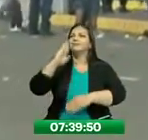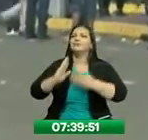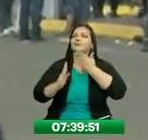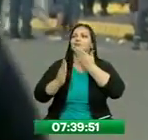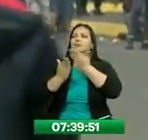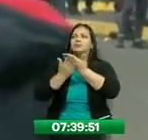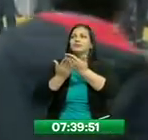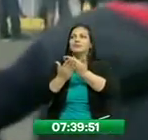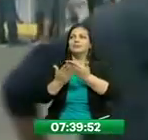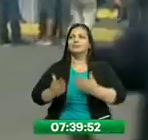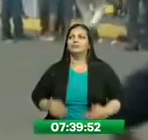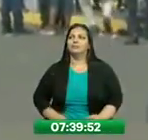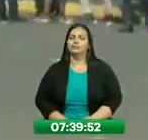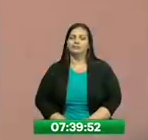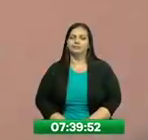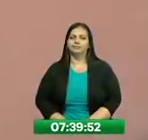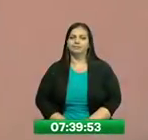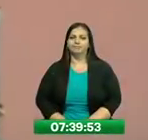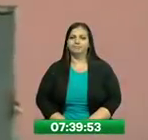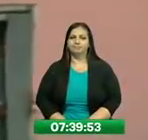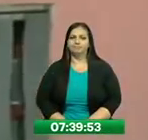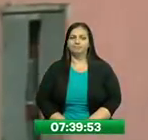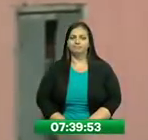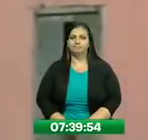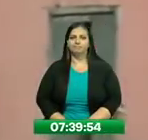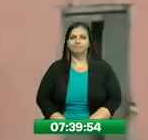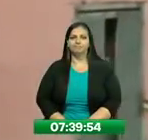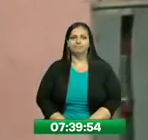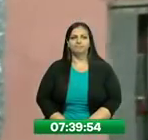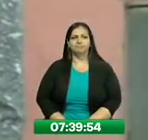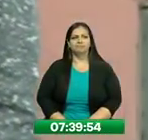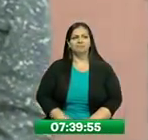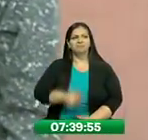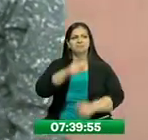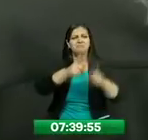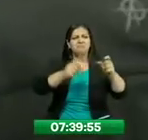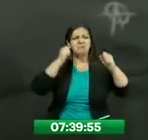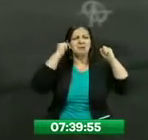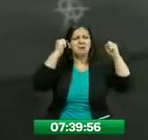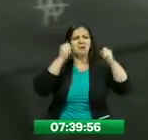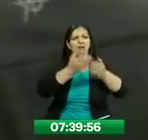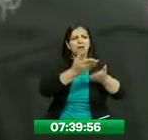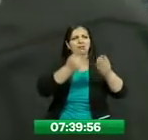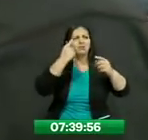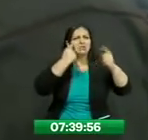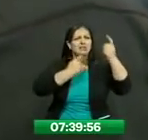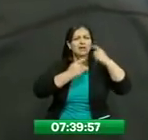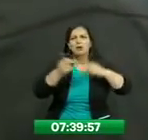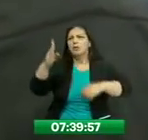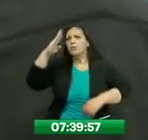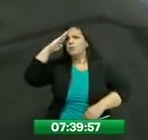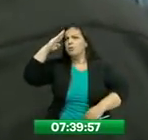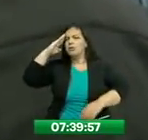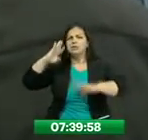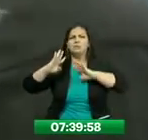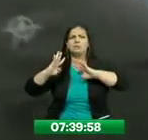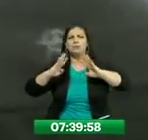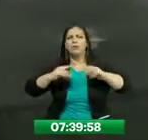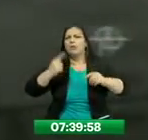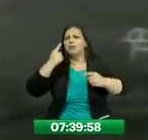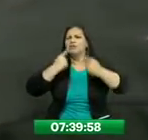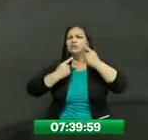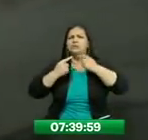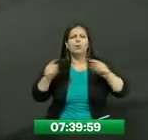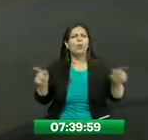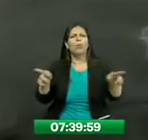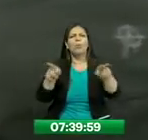librarla, desde donde le tocó, a ambos les une la satisfacción de que la paz regresó a Ecuador. En Quito